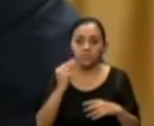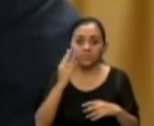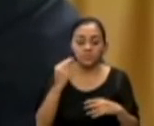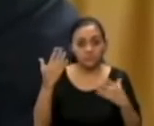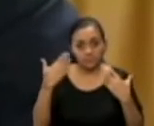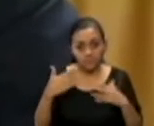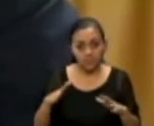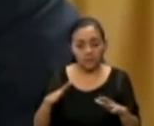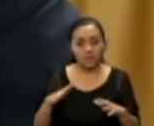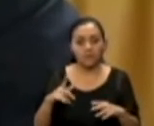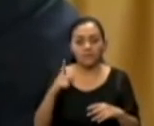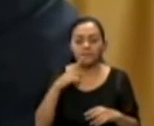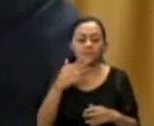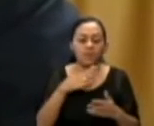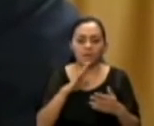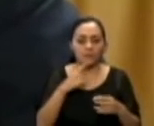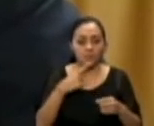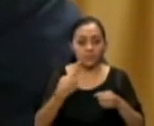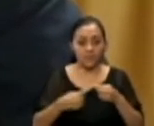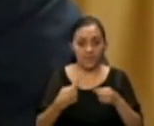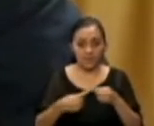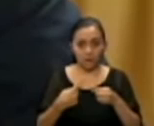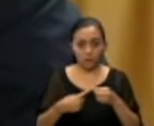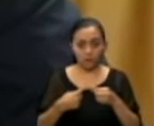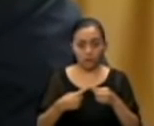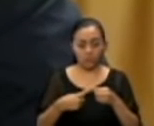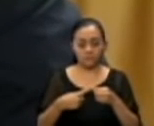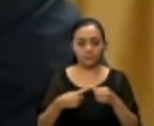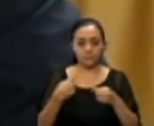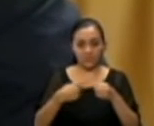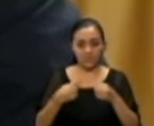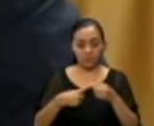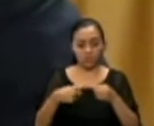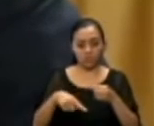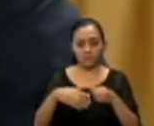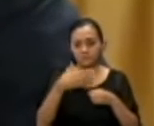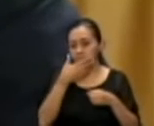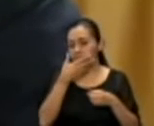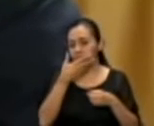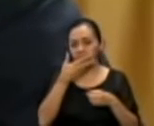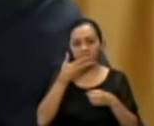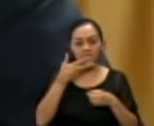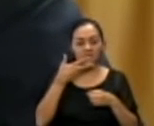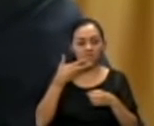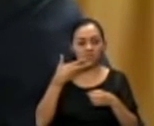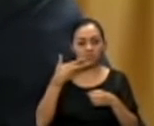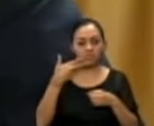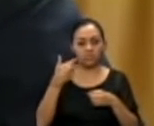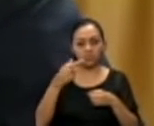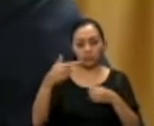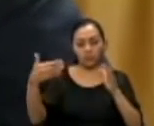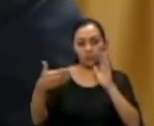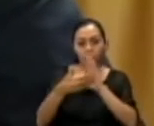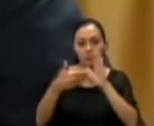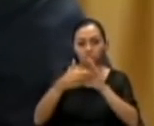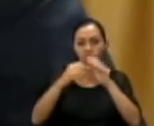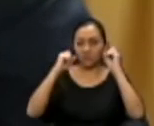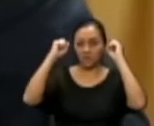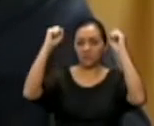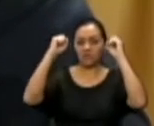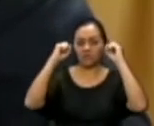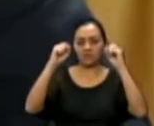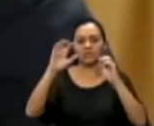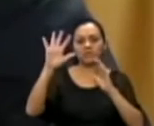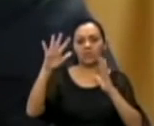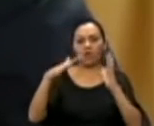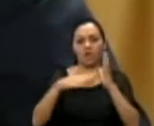fíjese que en quitó en el mayor y mejor de las manifestaciones de la oposición reunieron cinco mil